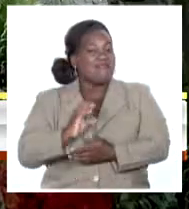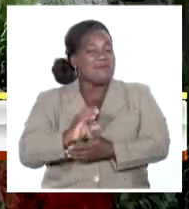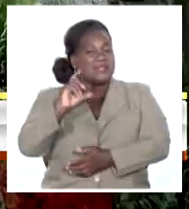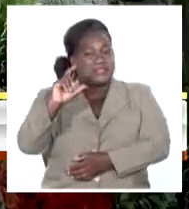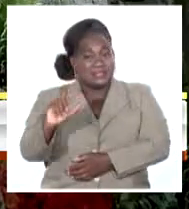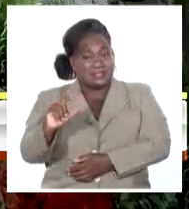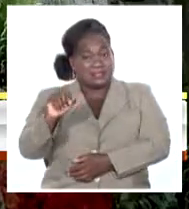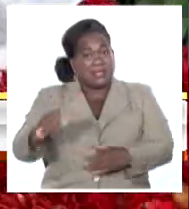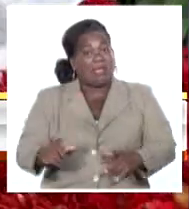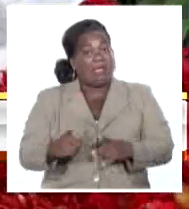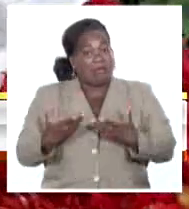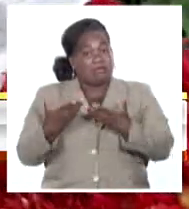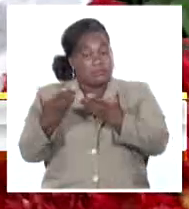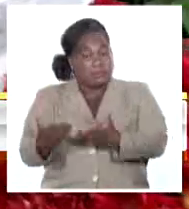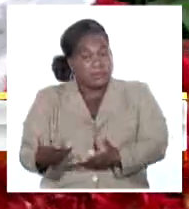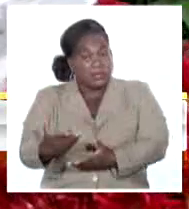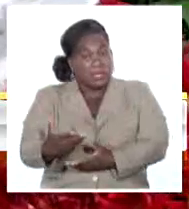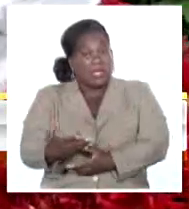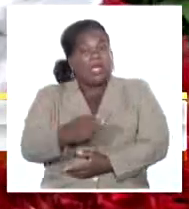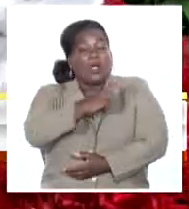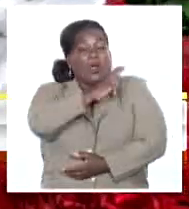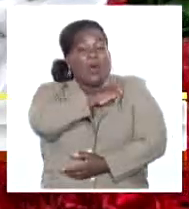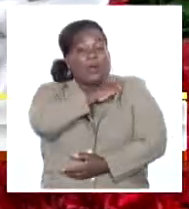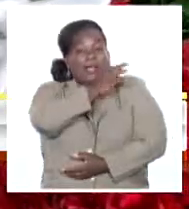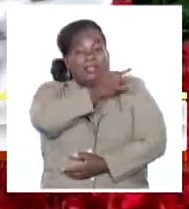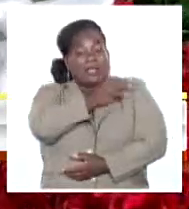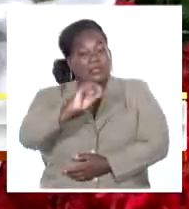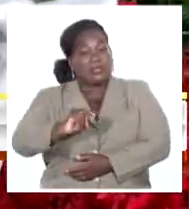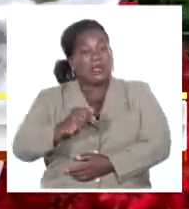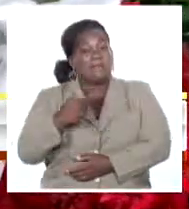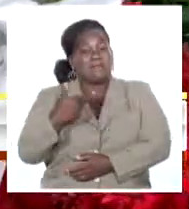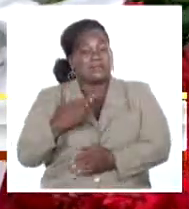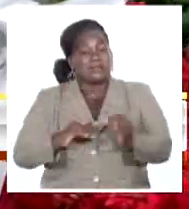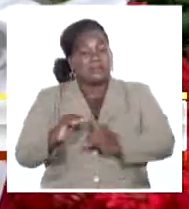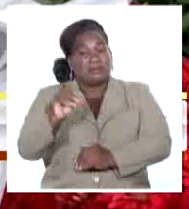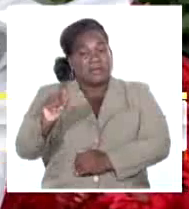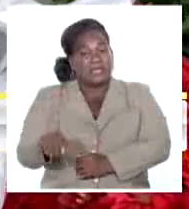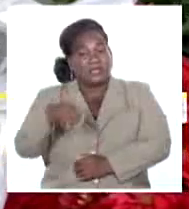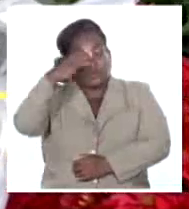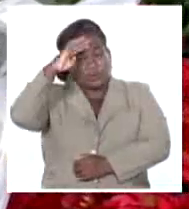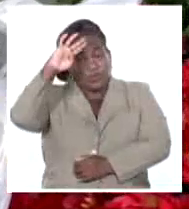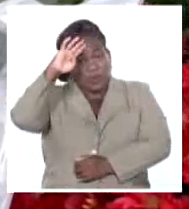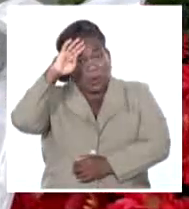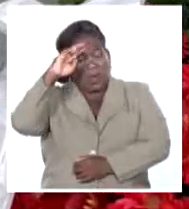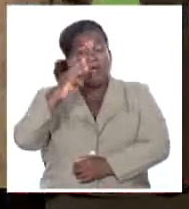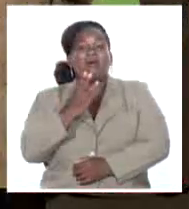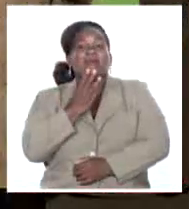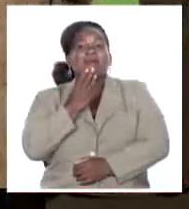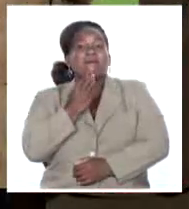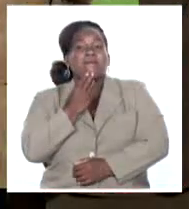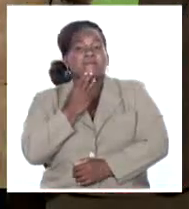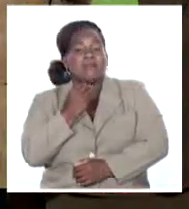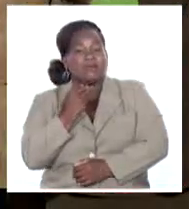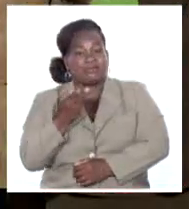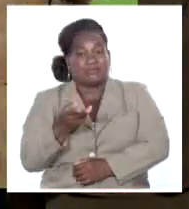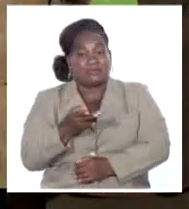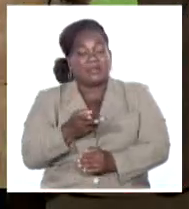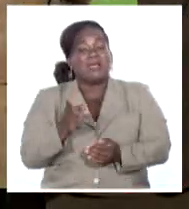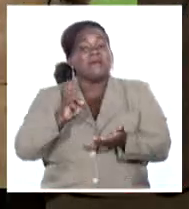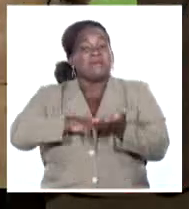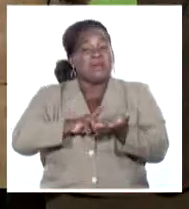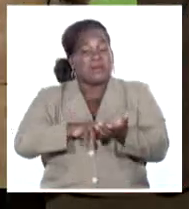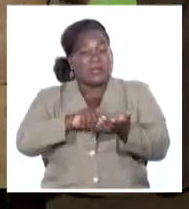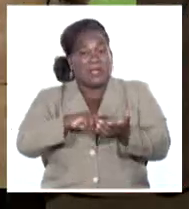estuvo encabezado por el comandante de la Revolución y viceprimer ministro de la República de Cuba, Ramiro Valdés Menéndez, la miembro del Buró Provincial del